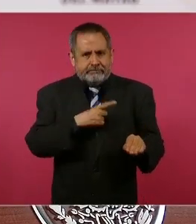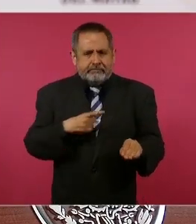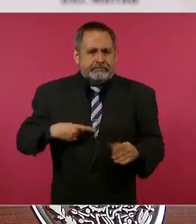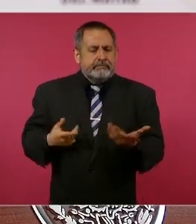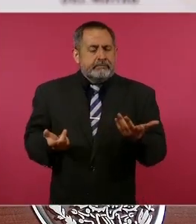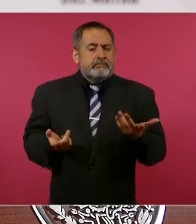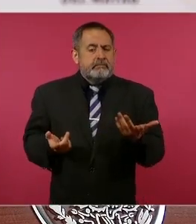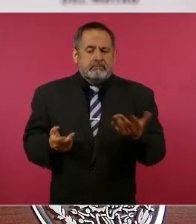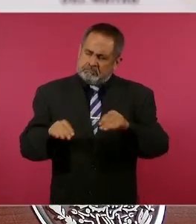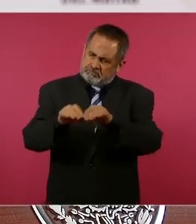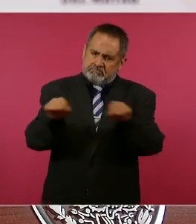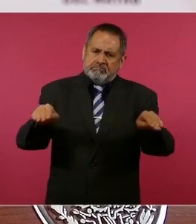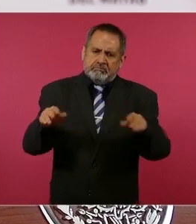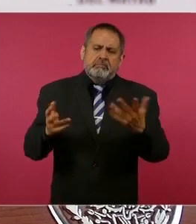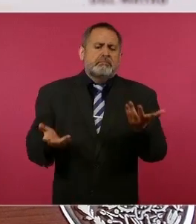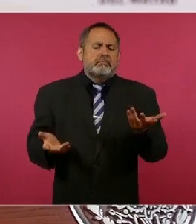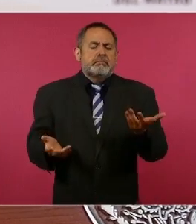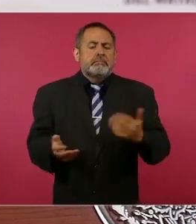y